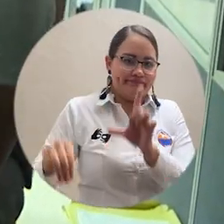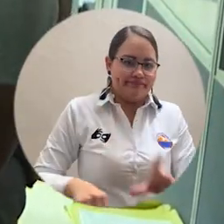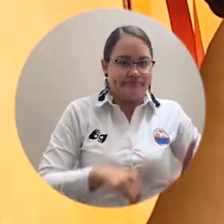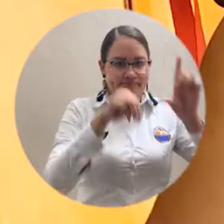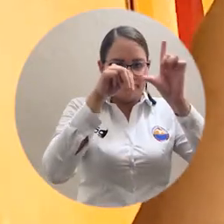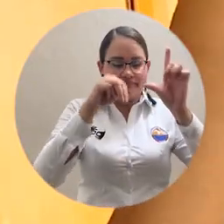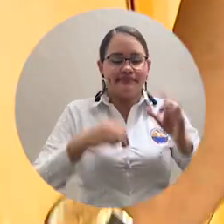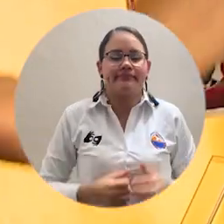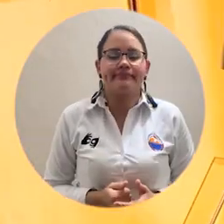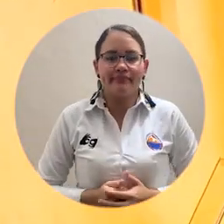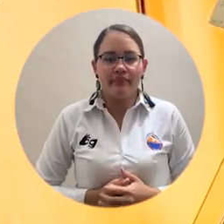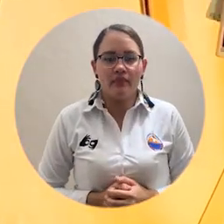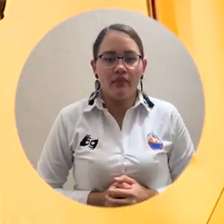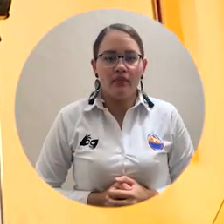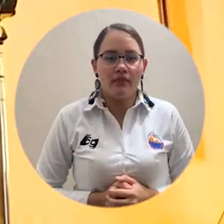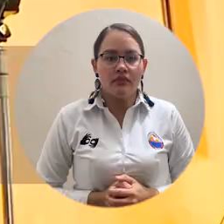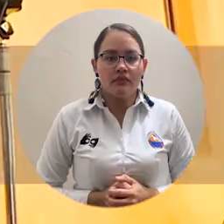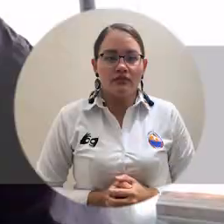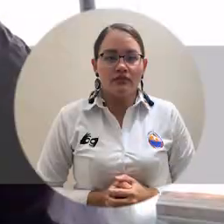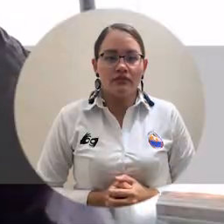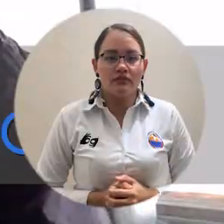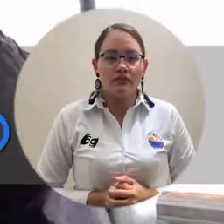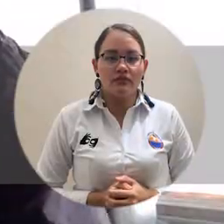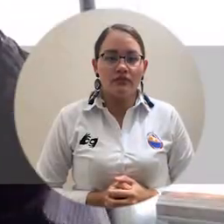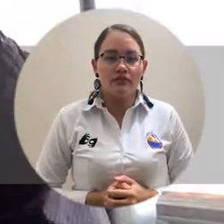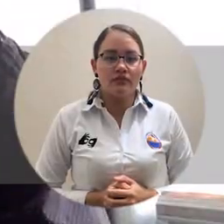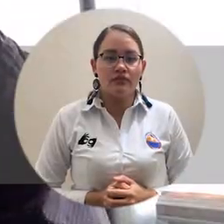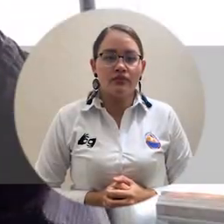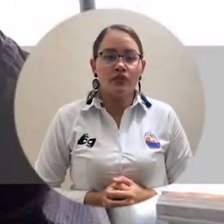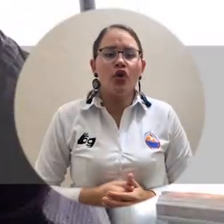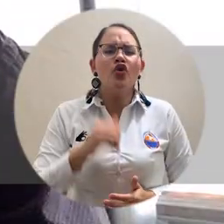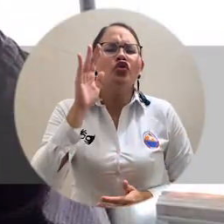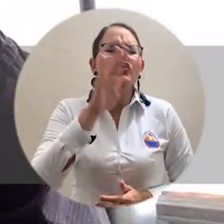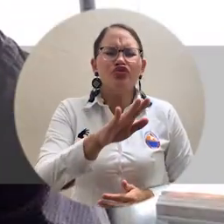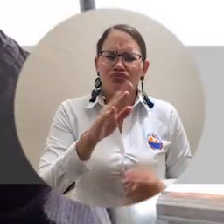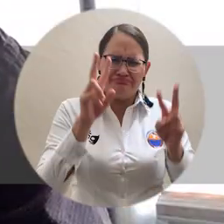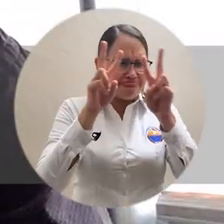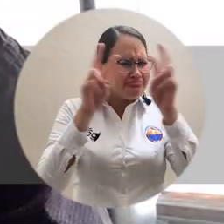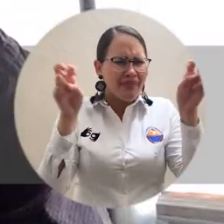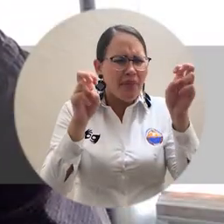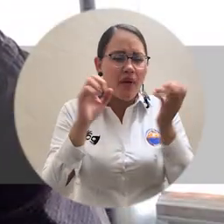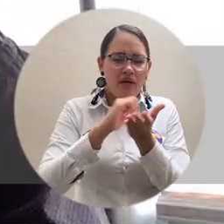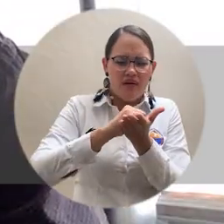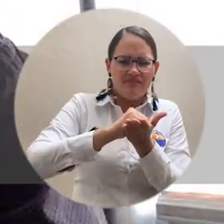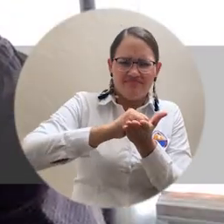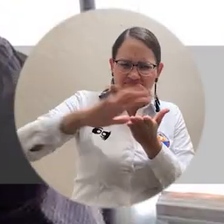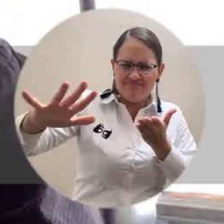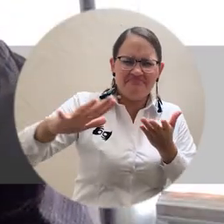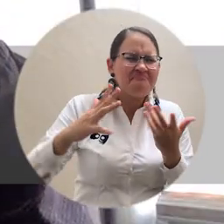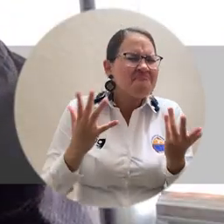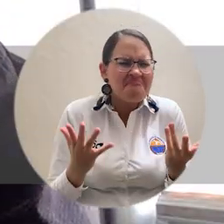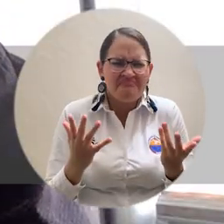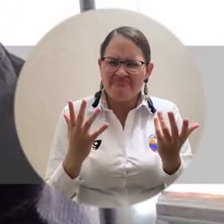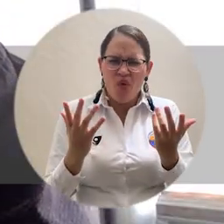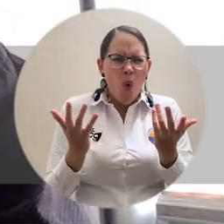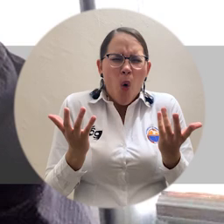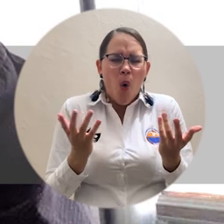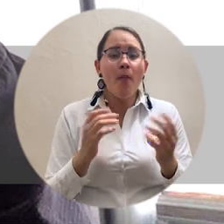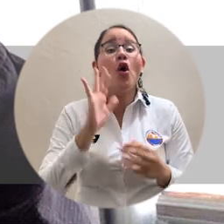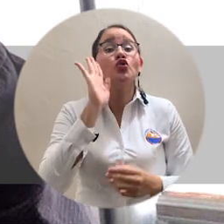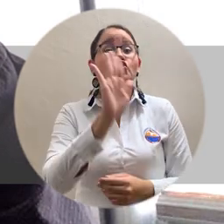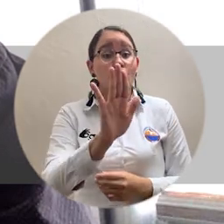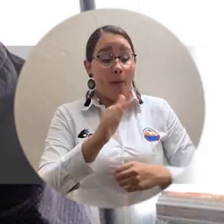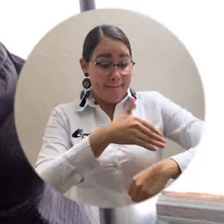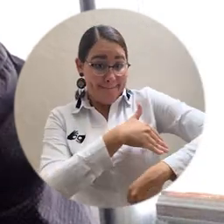Bueno, el programa es un programa de becas que ha desarrollado el Ministerio de Educación. Está dirigido